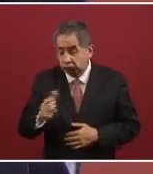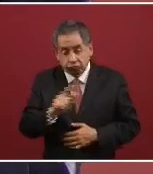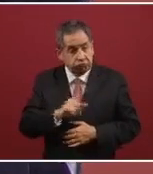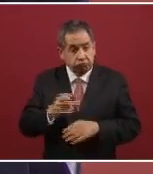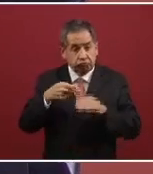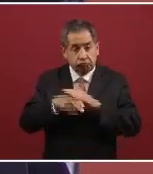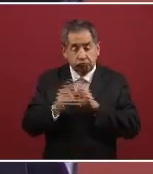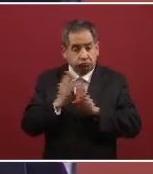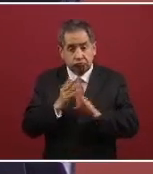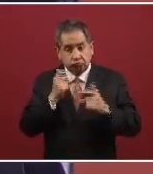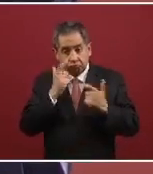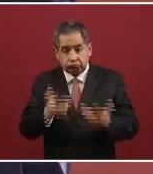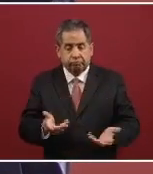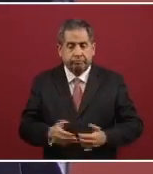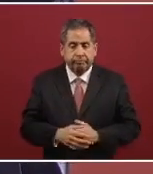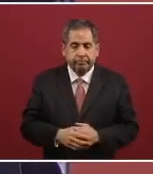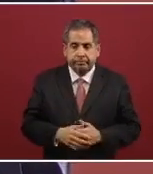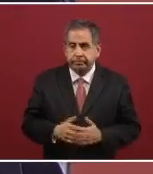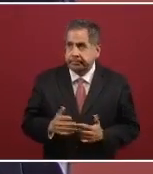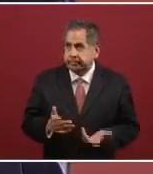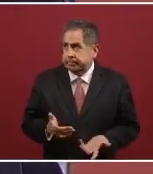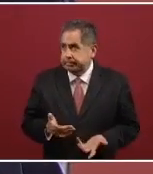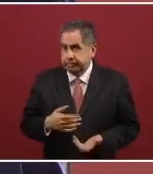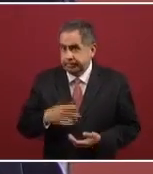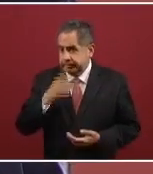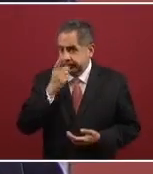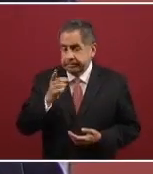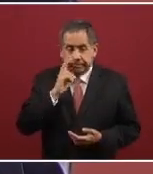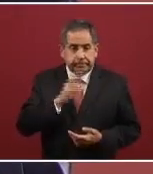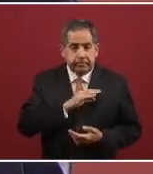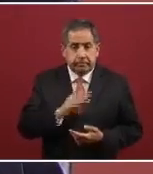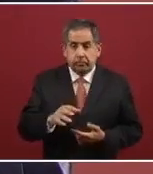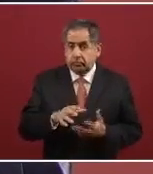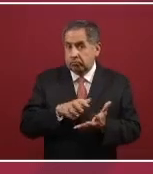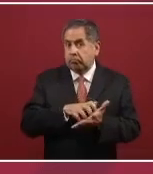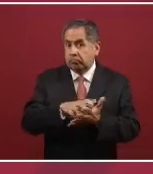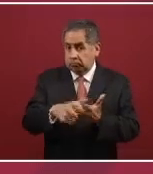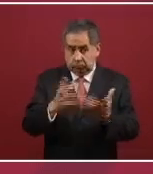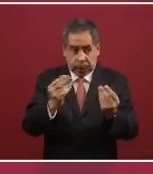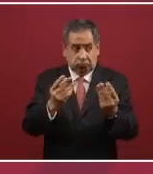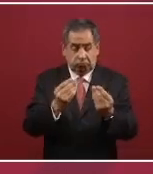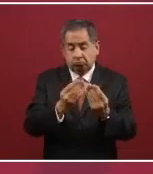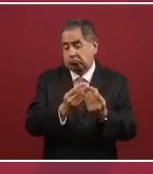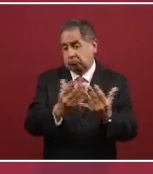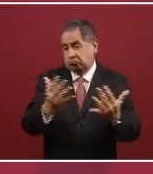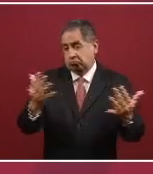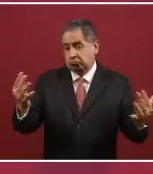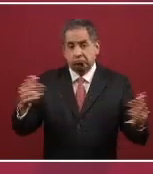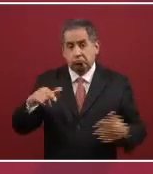Por eso, pero estoy hablando de un número considerable.